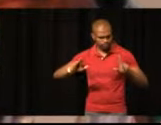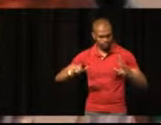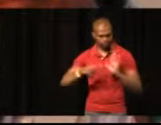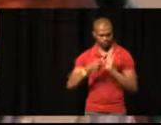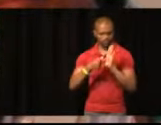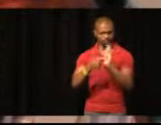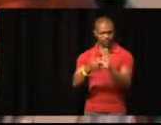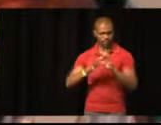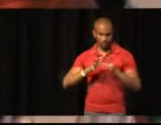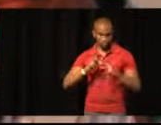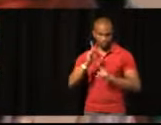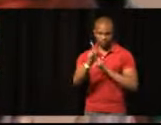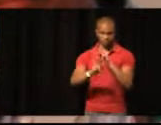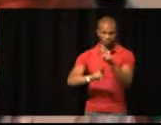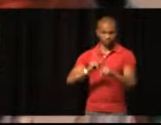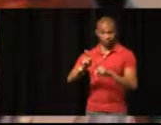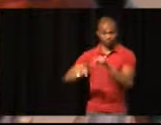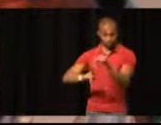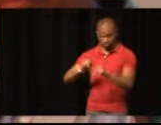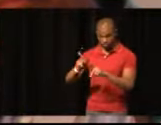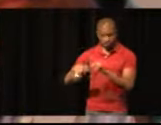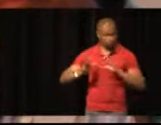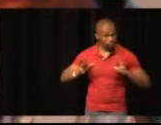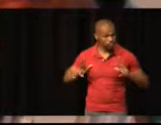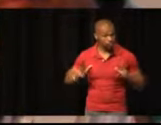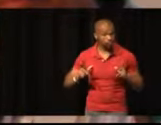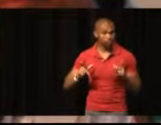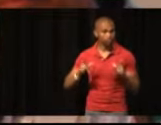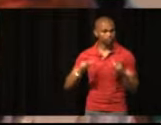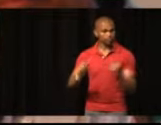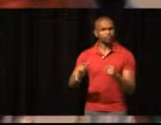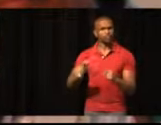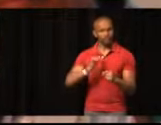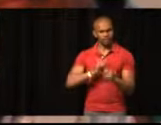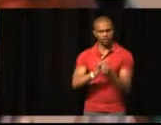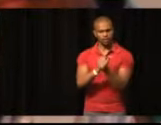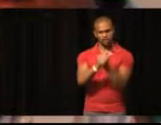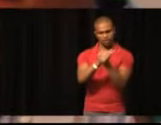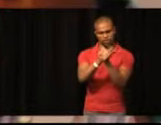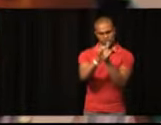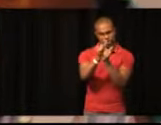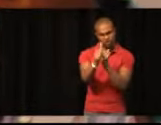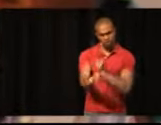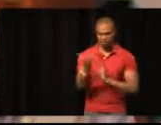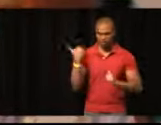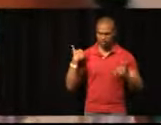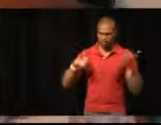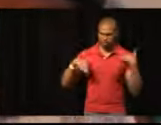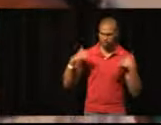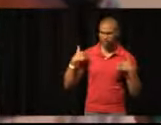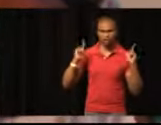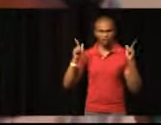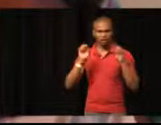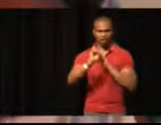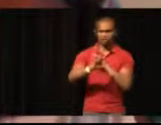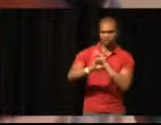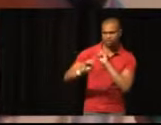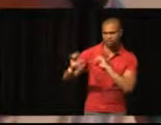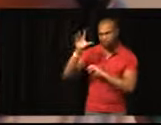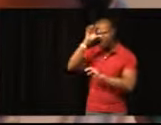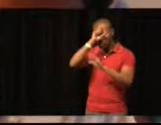la diferencia para toda la población, donde todos teniendo un deporte de diversión